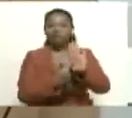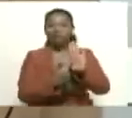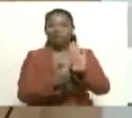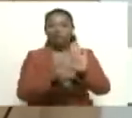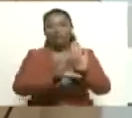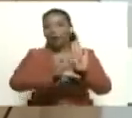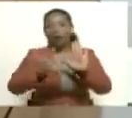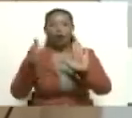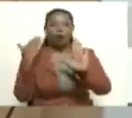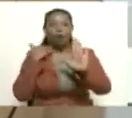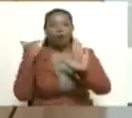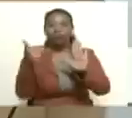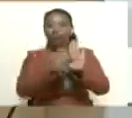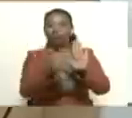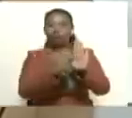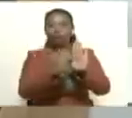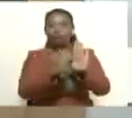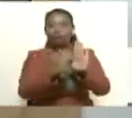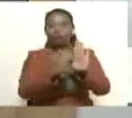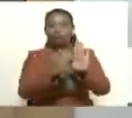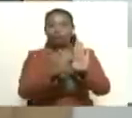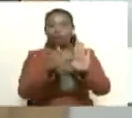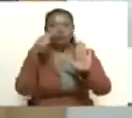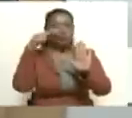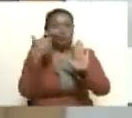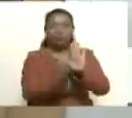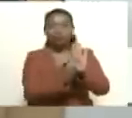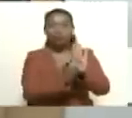suficiente e impide